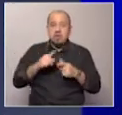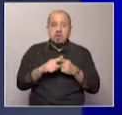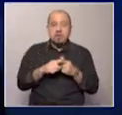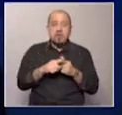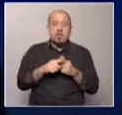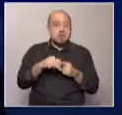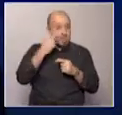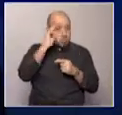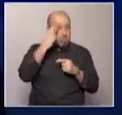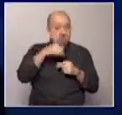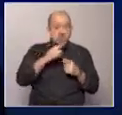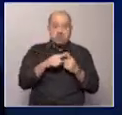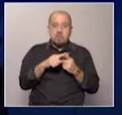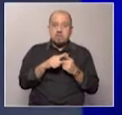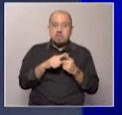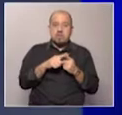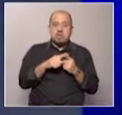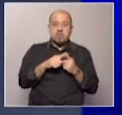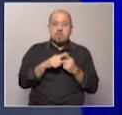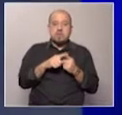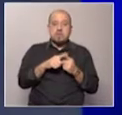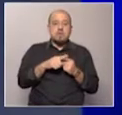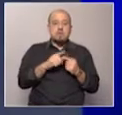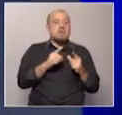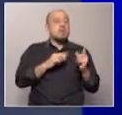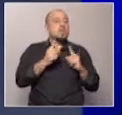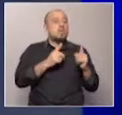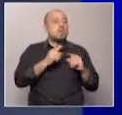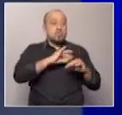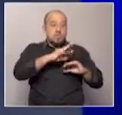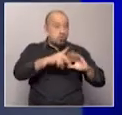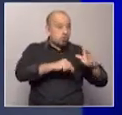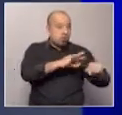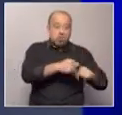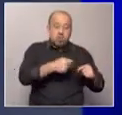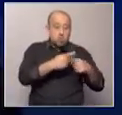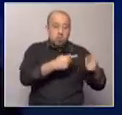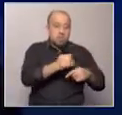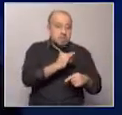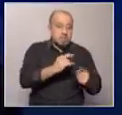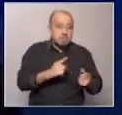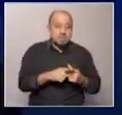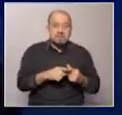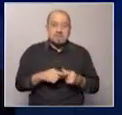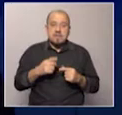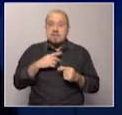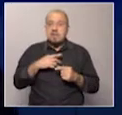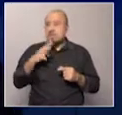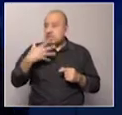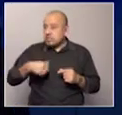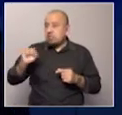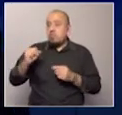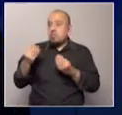se ha incrementado el número de personas vivas de libertad y los delitos en alguna medida siguen aumentar aún sin cárcel amos a muchísimas más de la cuenta